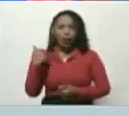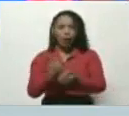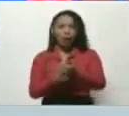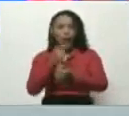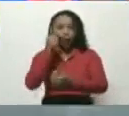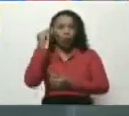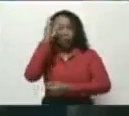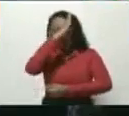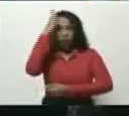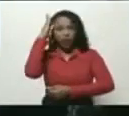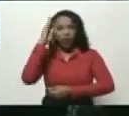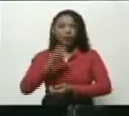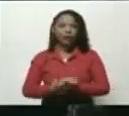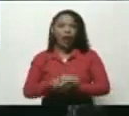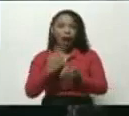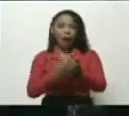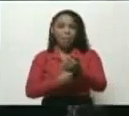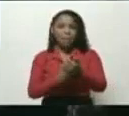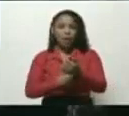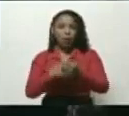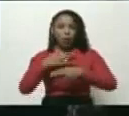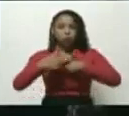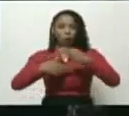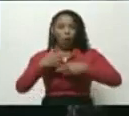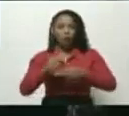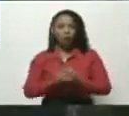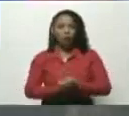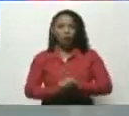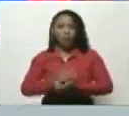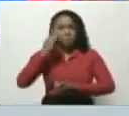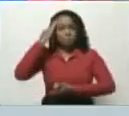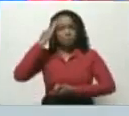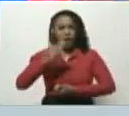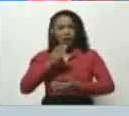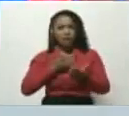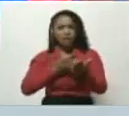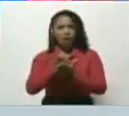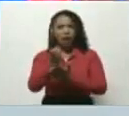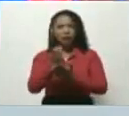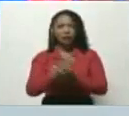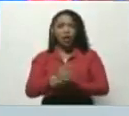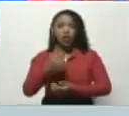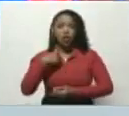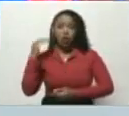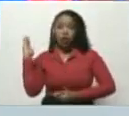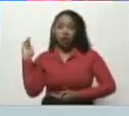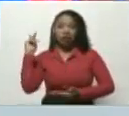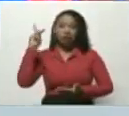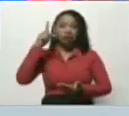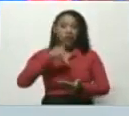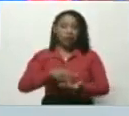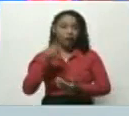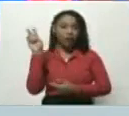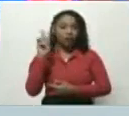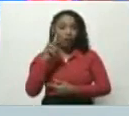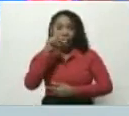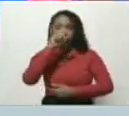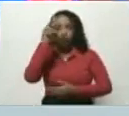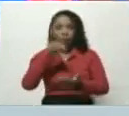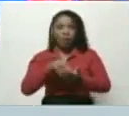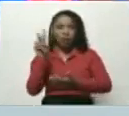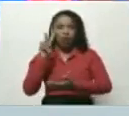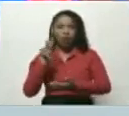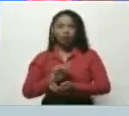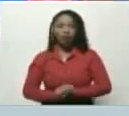Diosdado, hermano en revolución, soldado leal, cuando yo regresé a Venezuela en el año 2002,